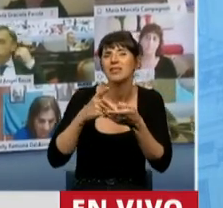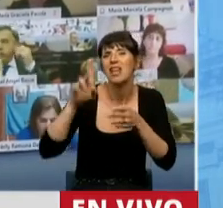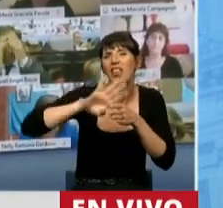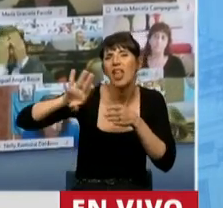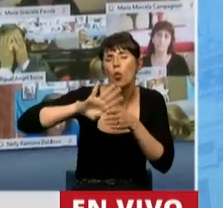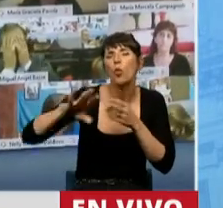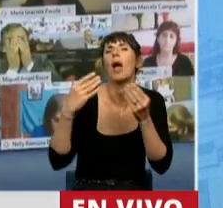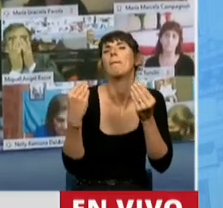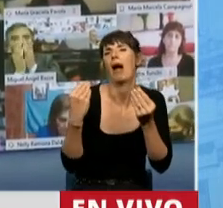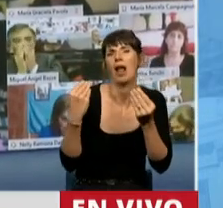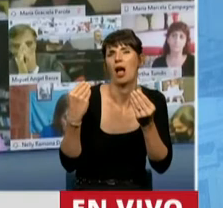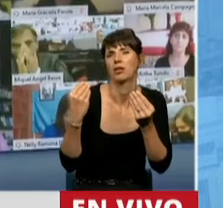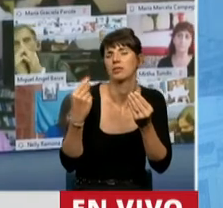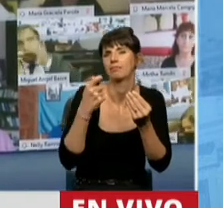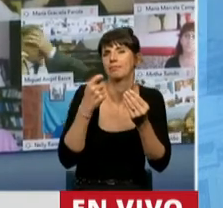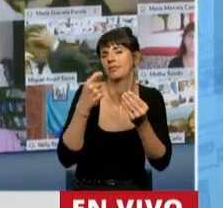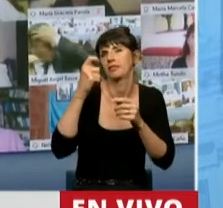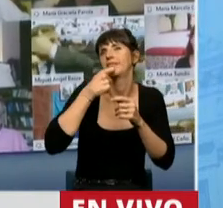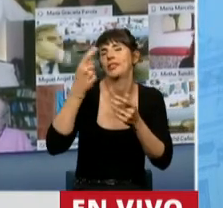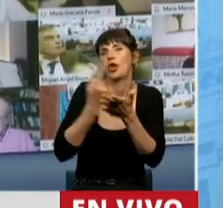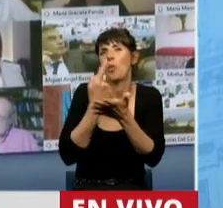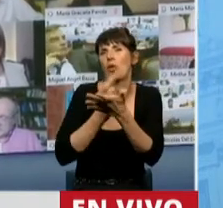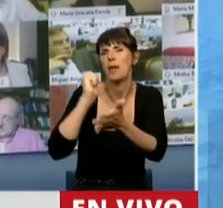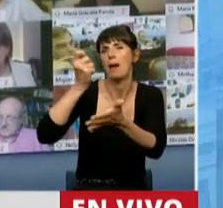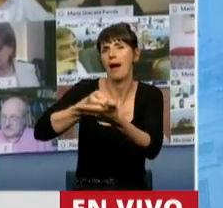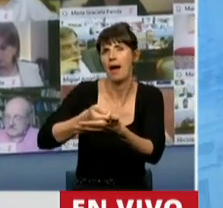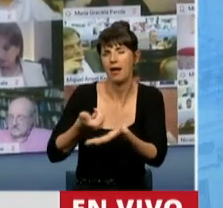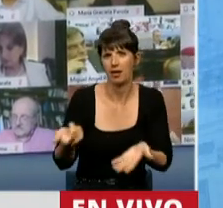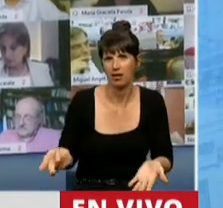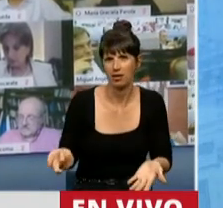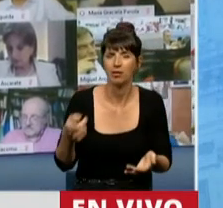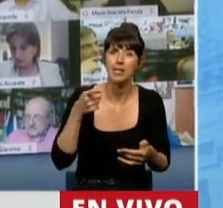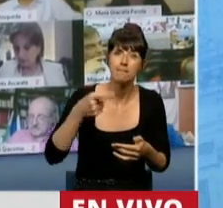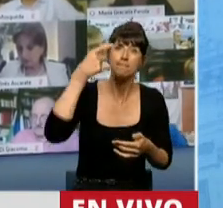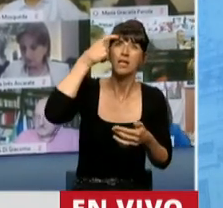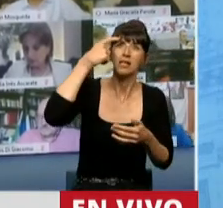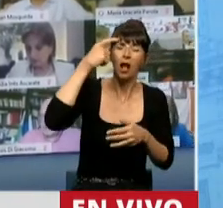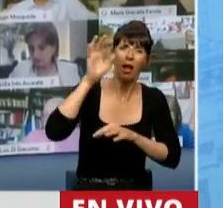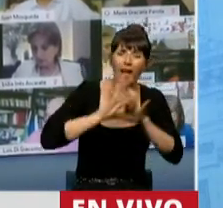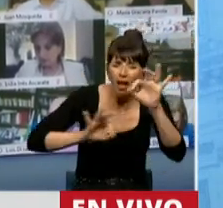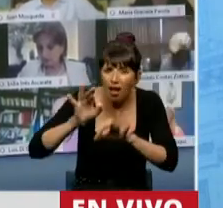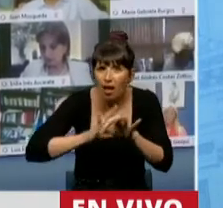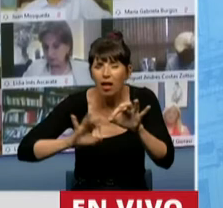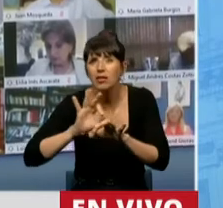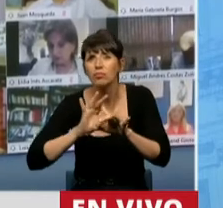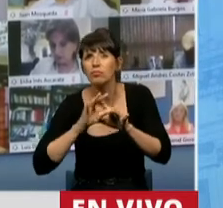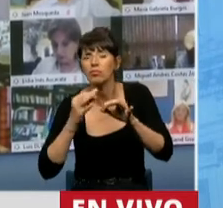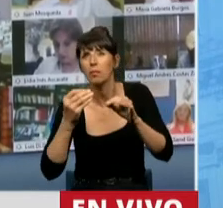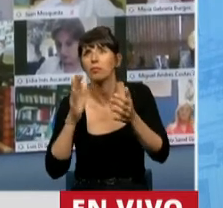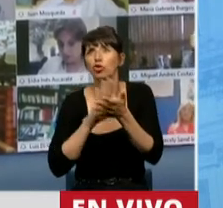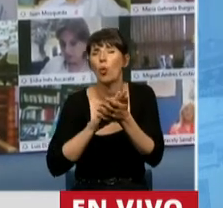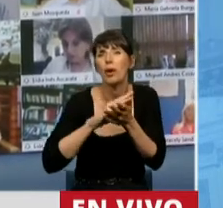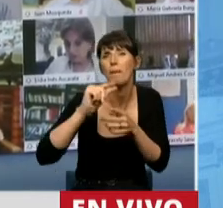pagar. Entonces, habría que preguntarnos, ¿fue un buen diseño cuando se hicieron los